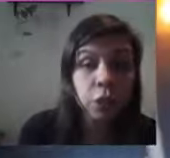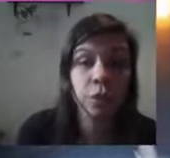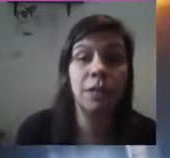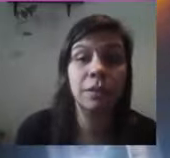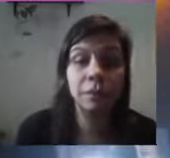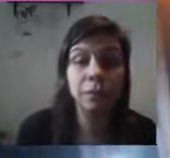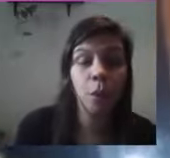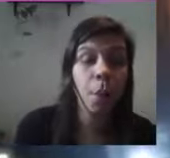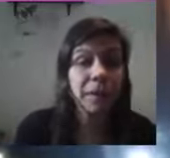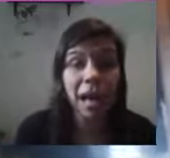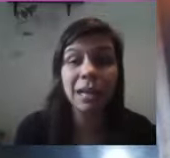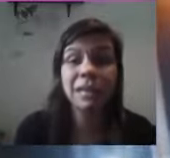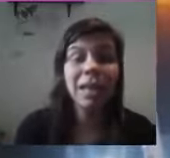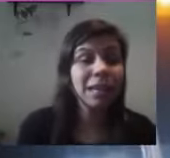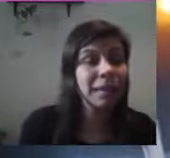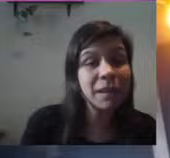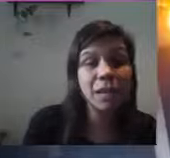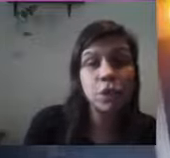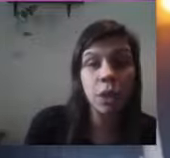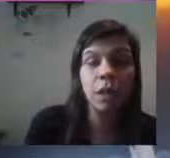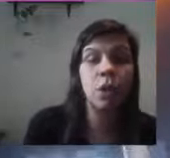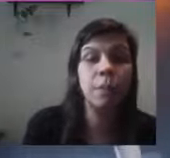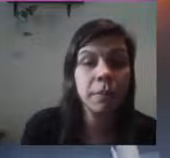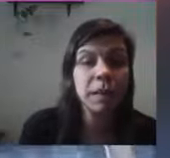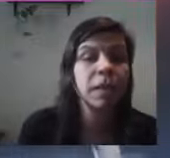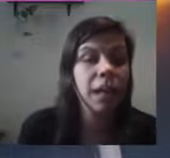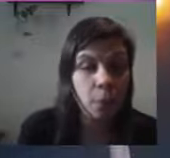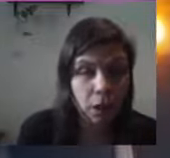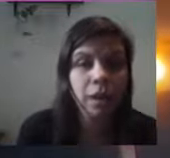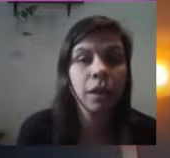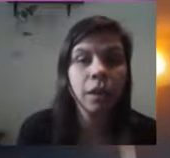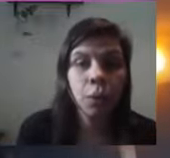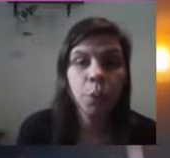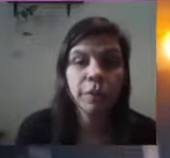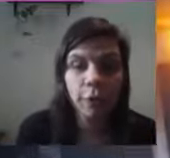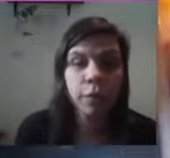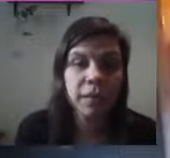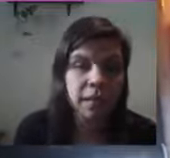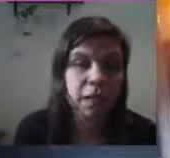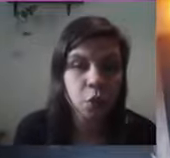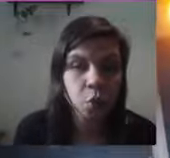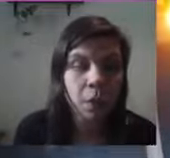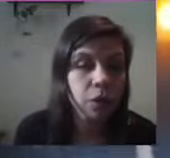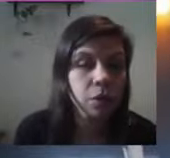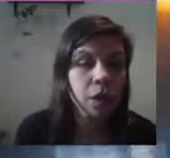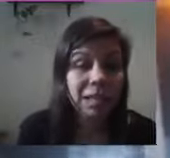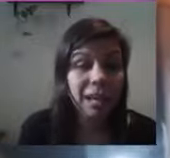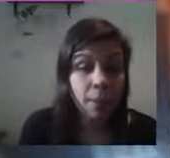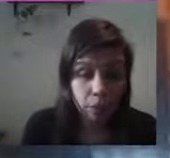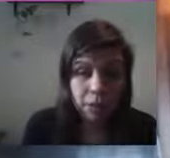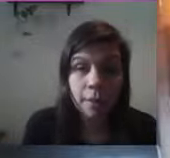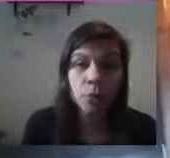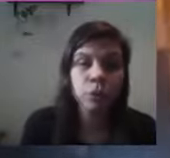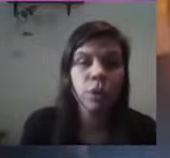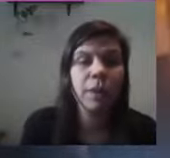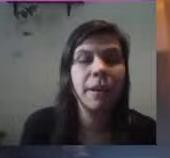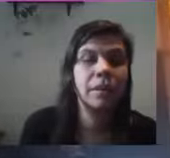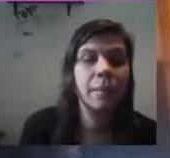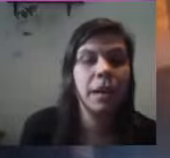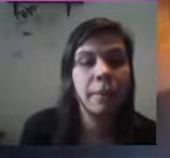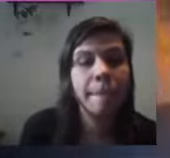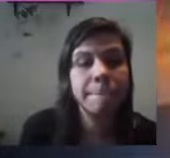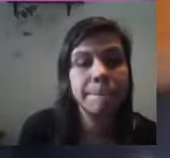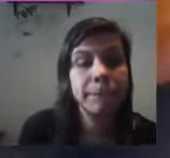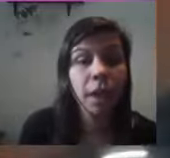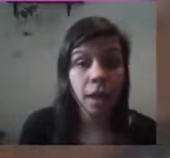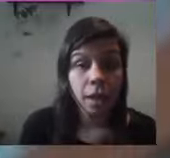observatorios en hospitales y demás acciones que nos permiten elaborar un informe de derechos humanos que le muestra al mundo lo que